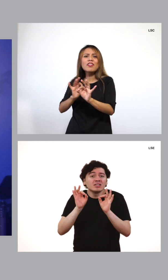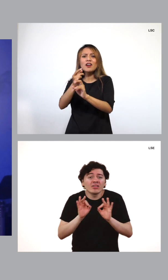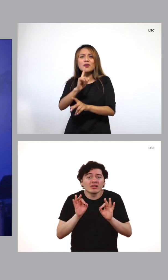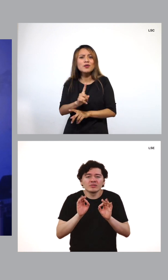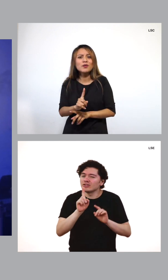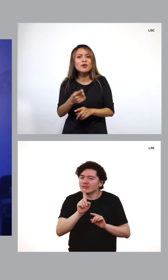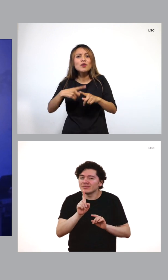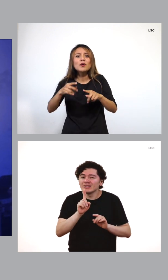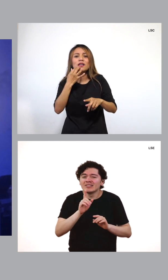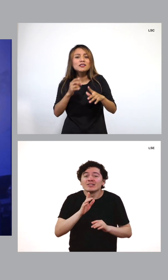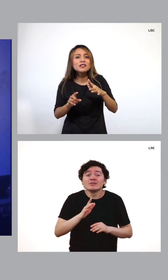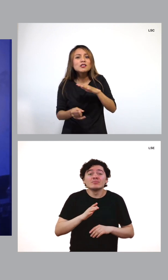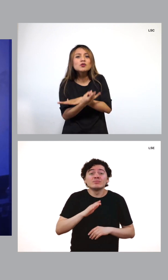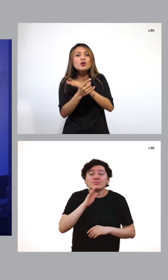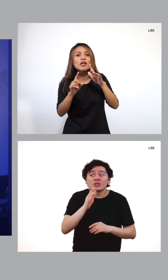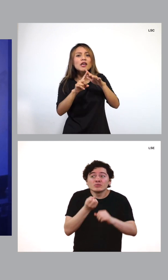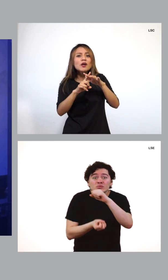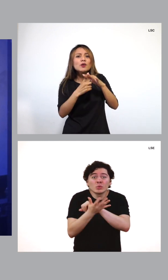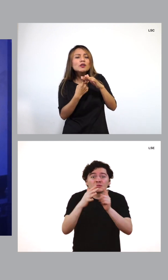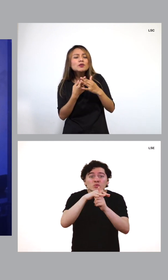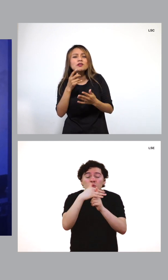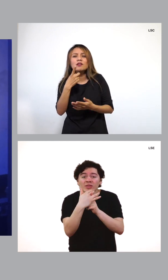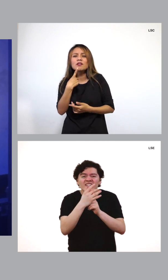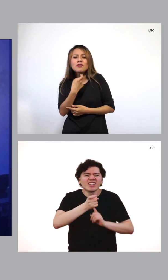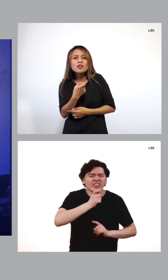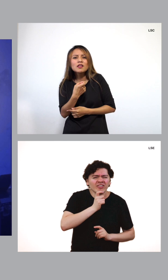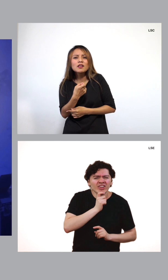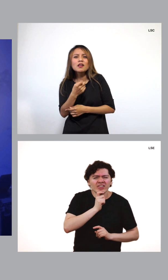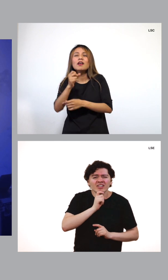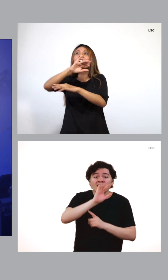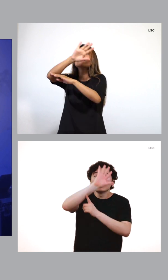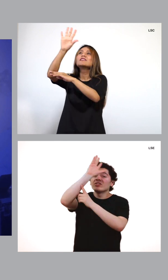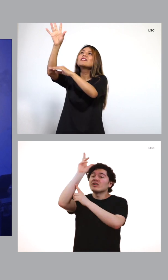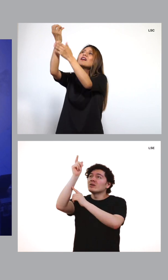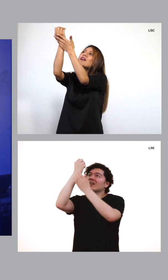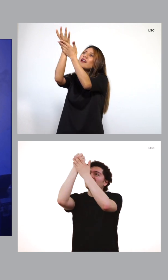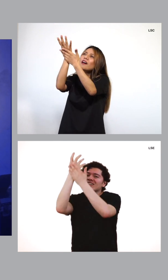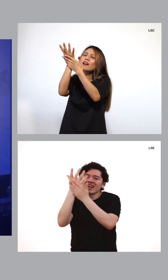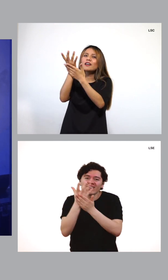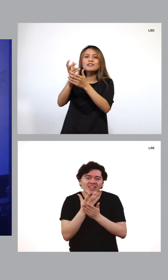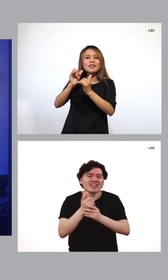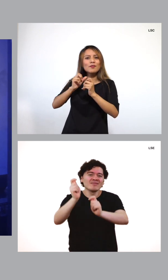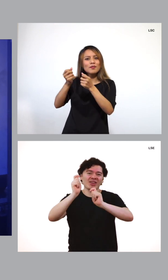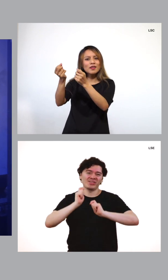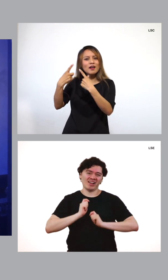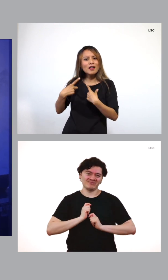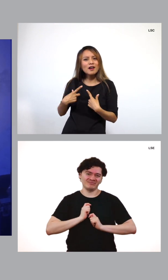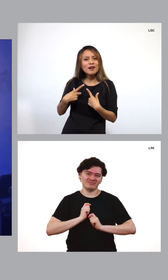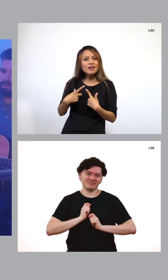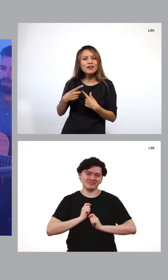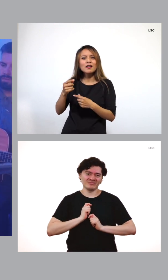más débil, el cielo inclinará su gracia hacia mi vida. extenderás su mano y me